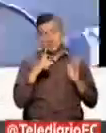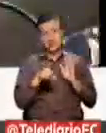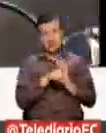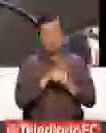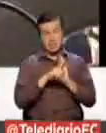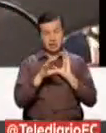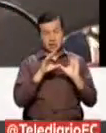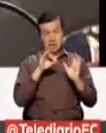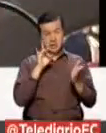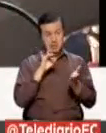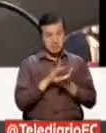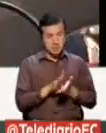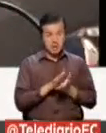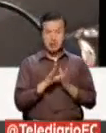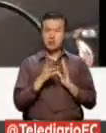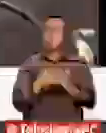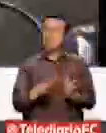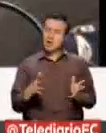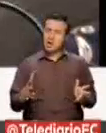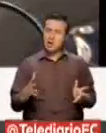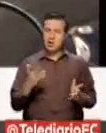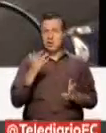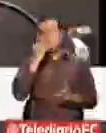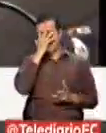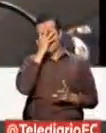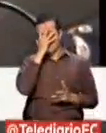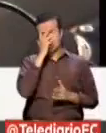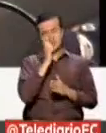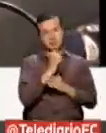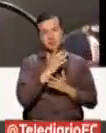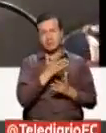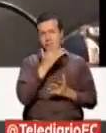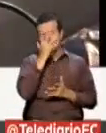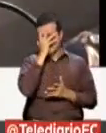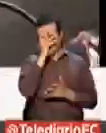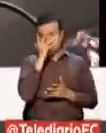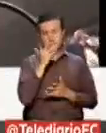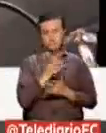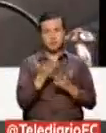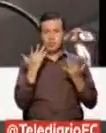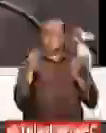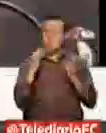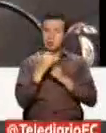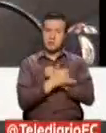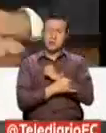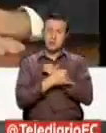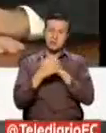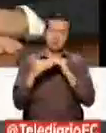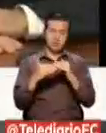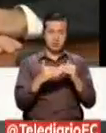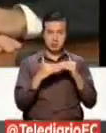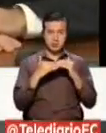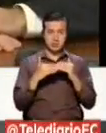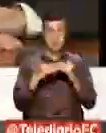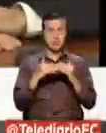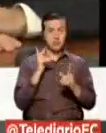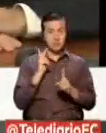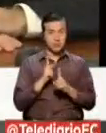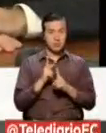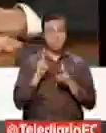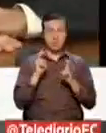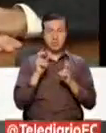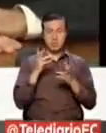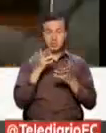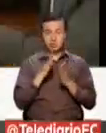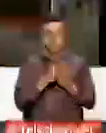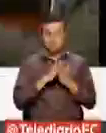derogado esa ley de prensa, que es una vergüenza para el Ecuador. Es una vergüenza para cualquier país democrático. Este fue uno de los temas que el